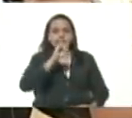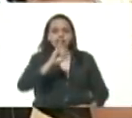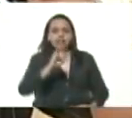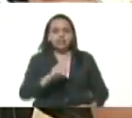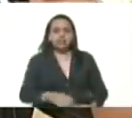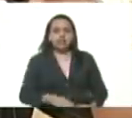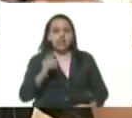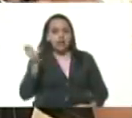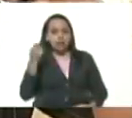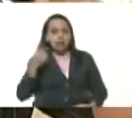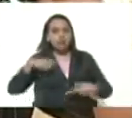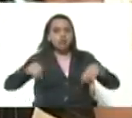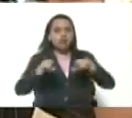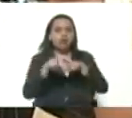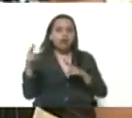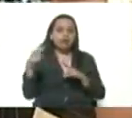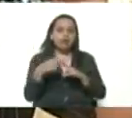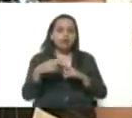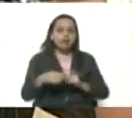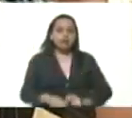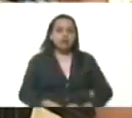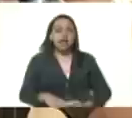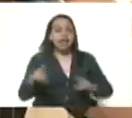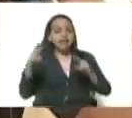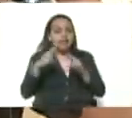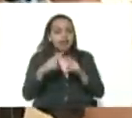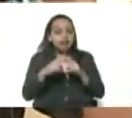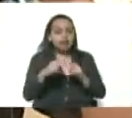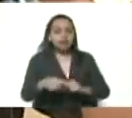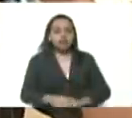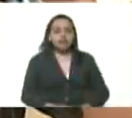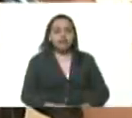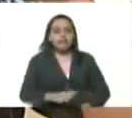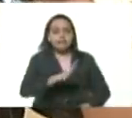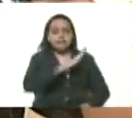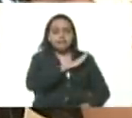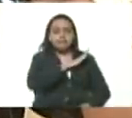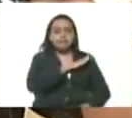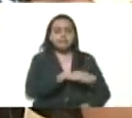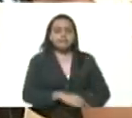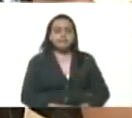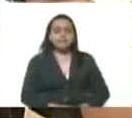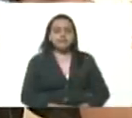con el estado Táchira. En el estado Táchira, presidente, tenemos